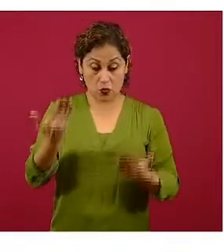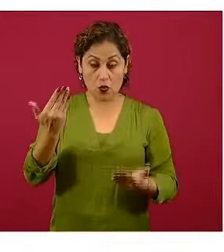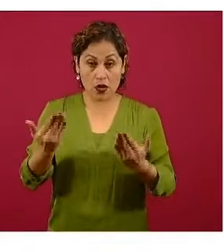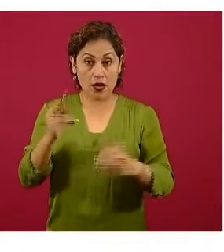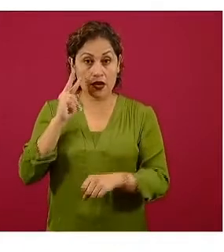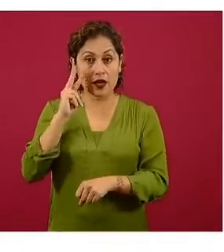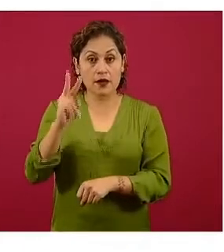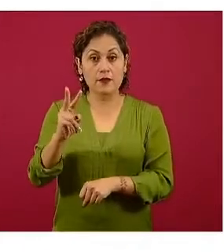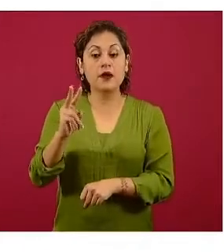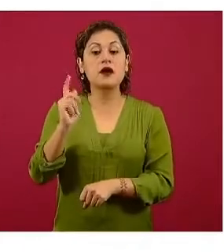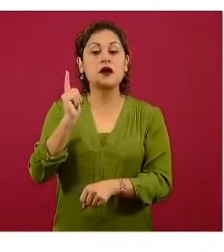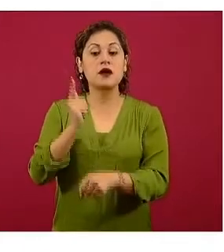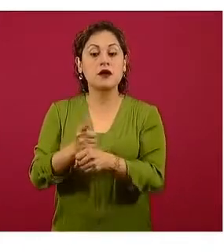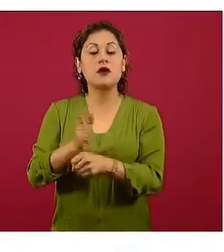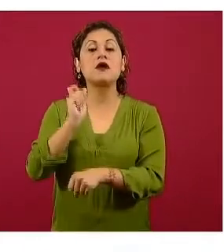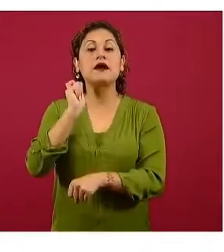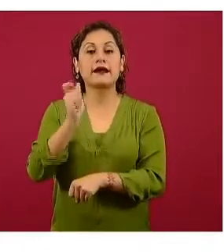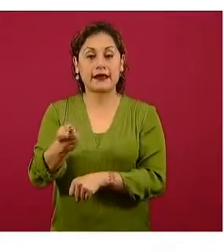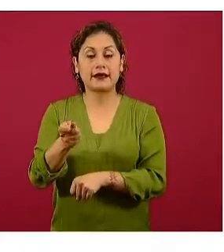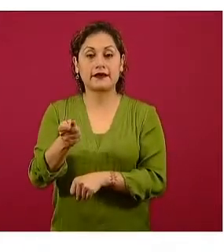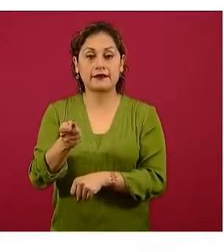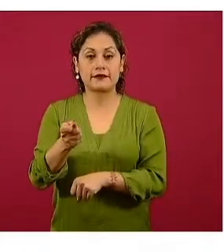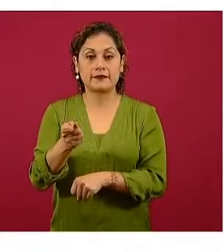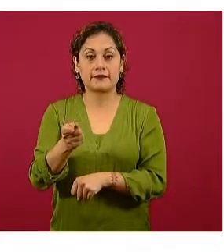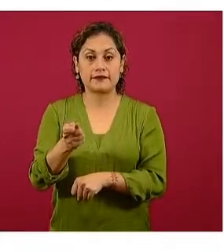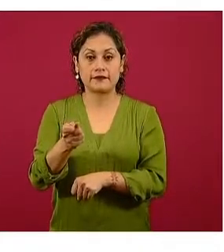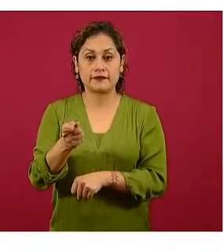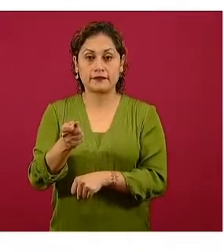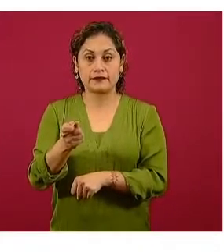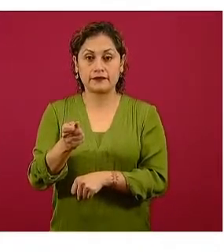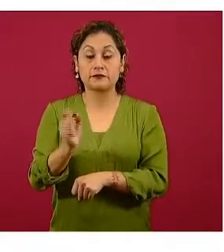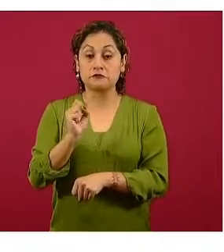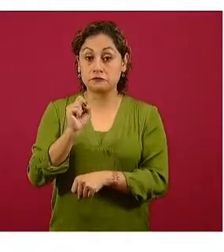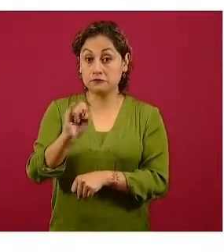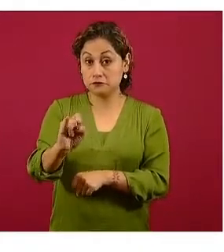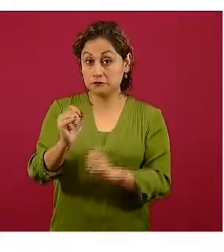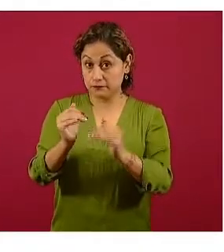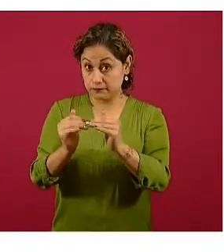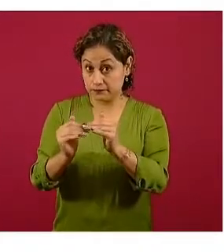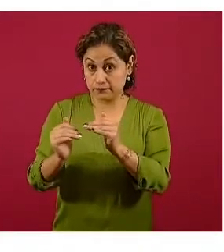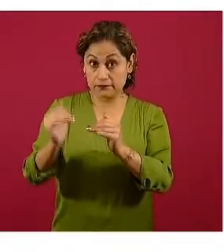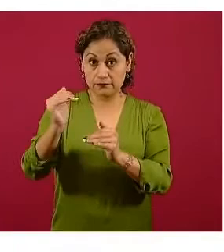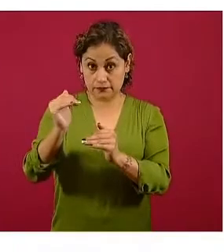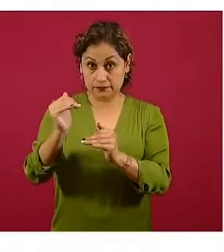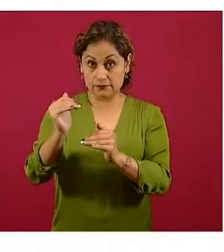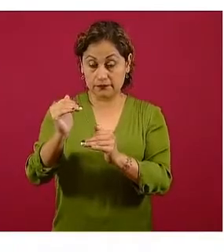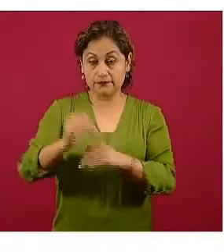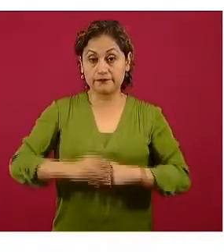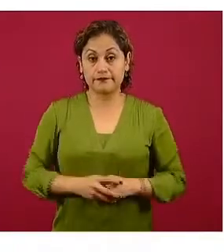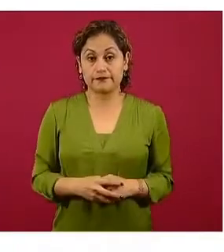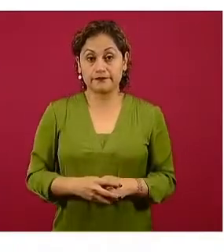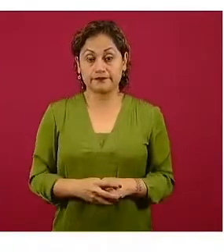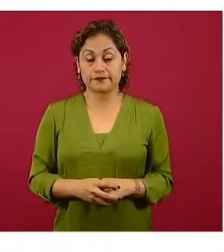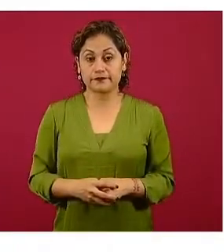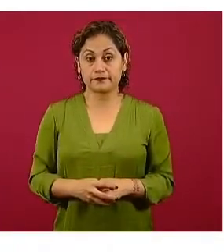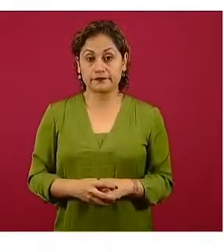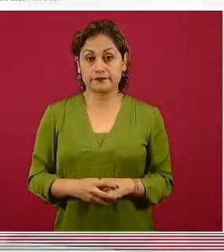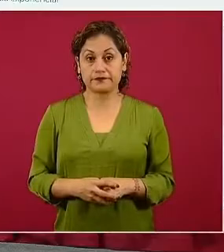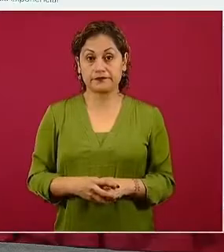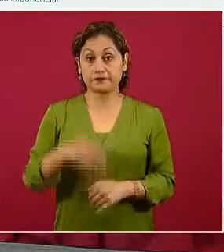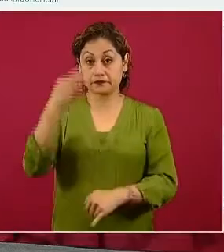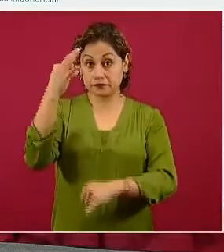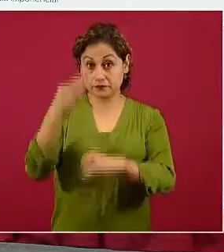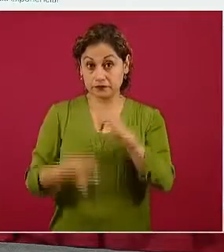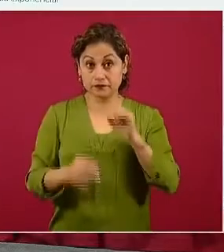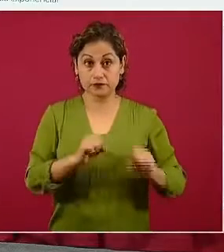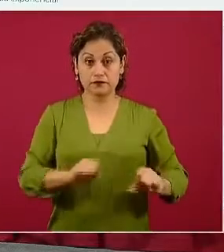cambio positivo, y un cambio positivo lógicamente también refleja pues un incremento en estas últimas semanas. Y finalmente,